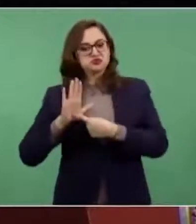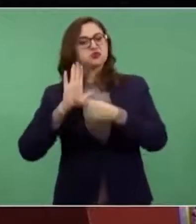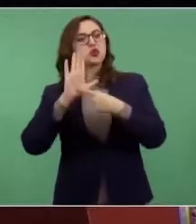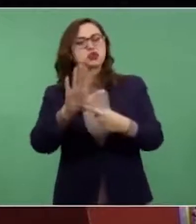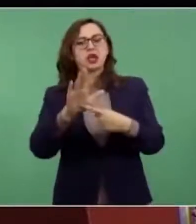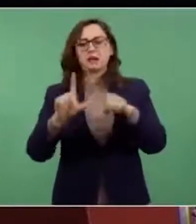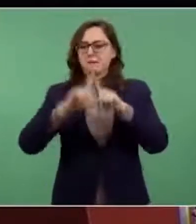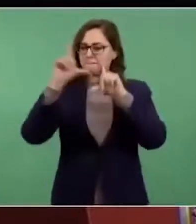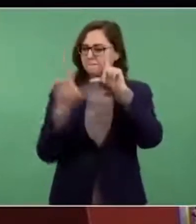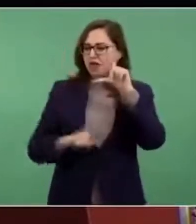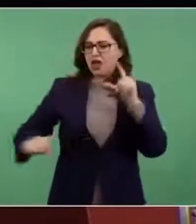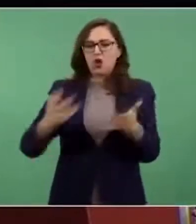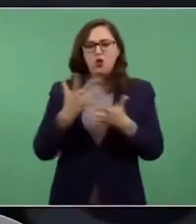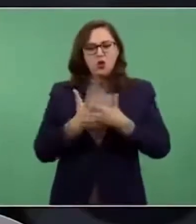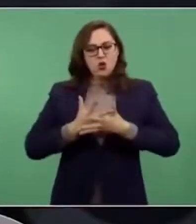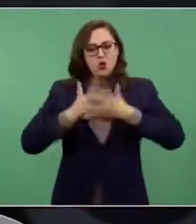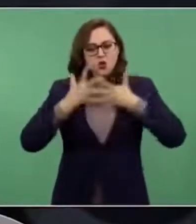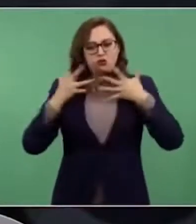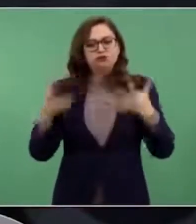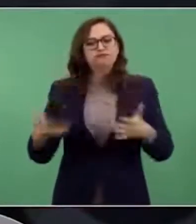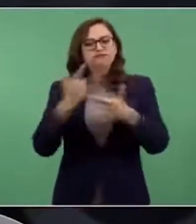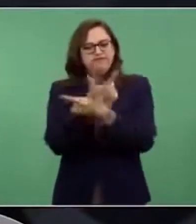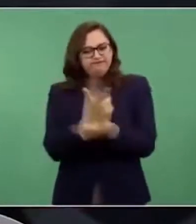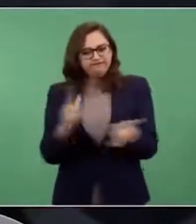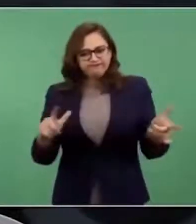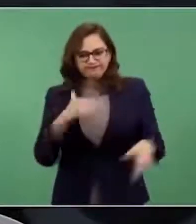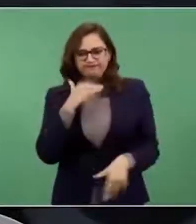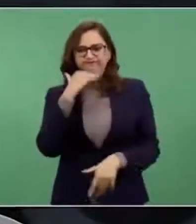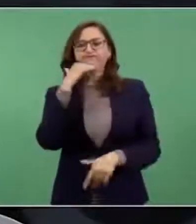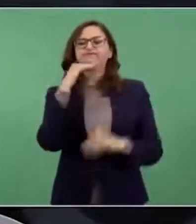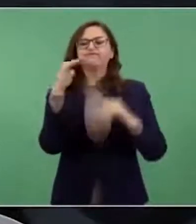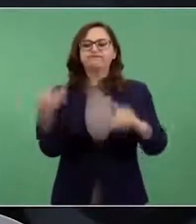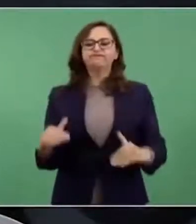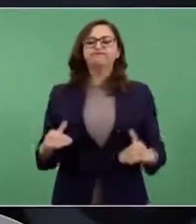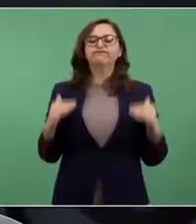nación, libre y soberana,